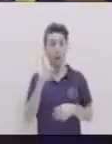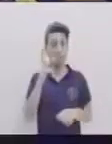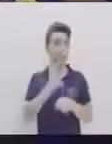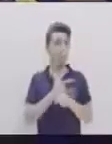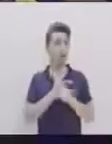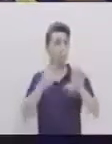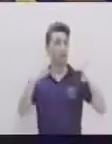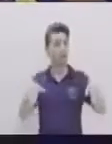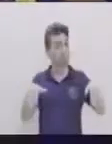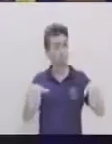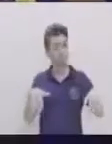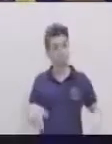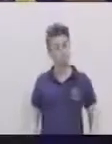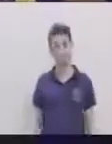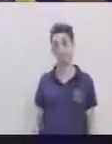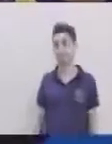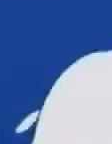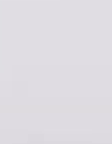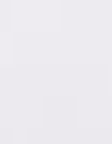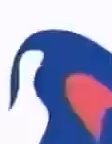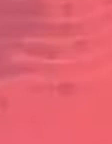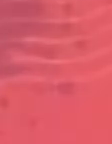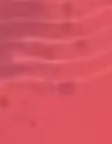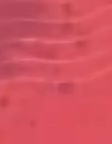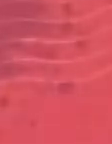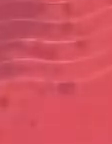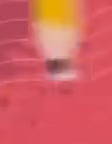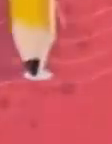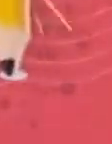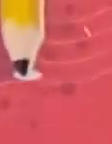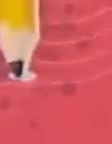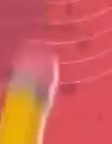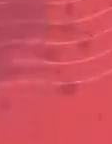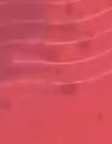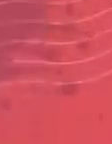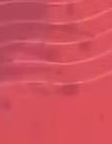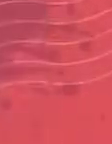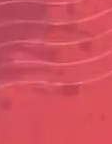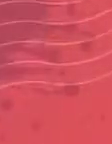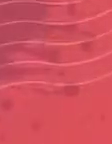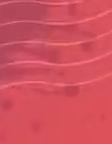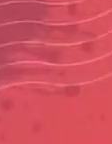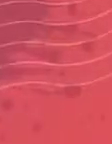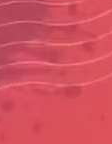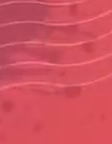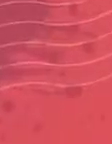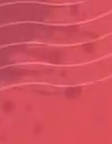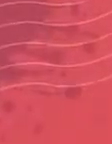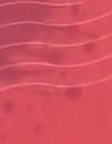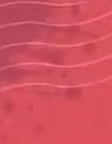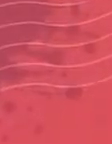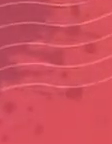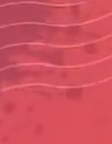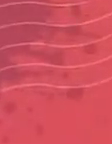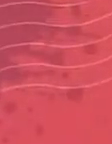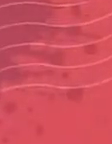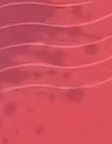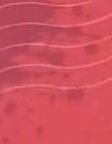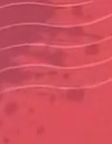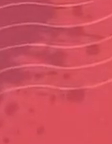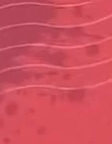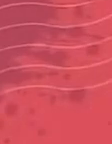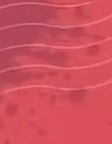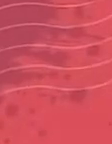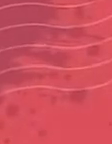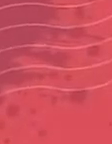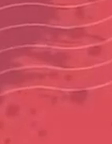recuerda, Guatemala no se detiene. Es el momento de ponerte en movimiento y activar tu cuerpo y mente. Este es el